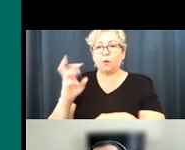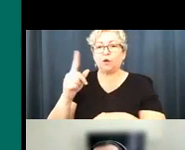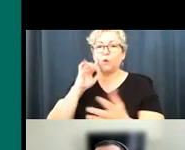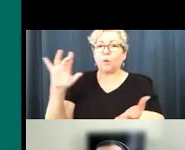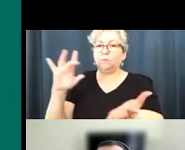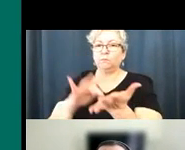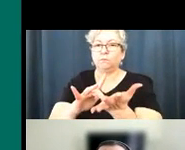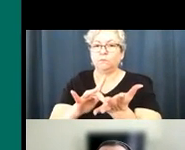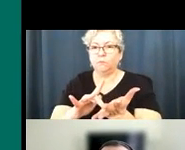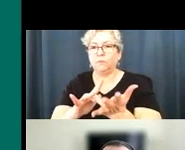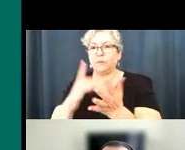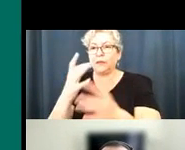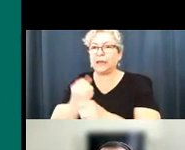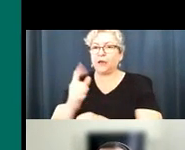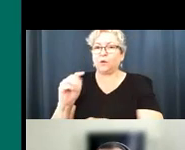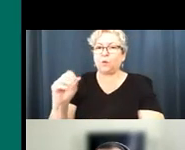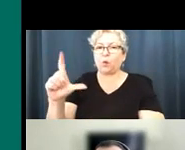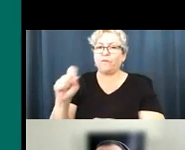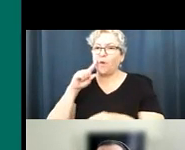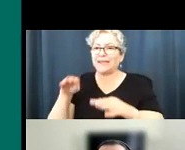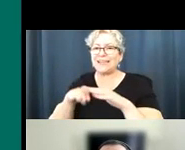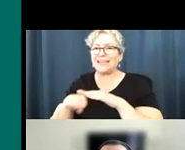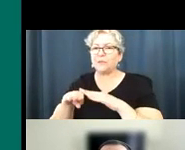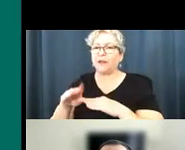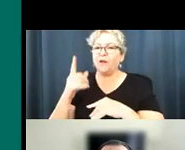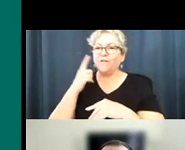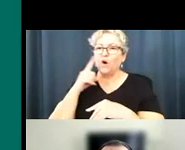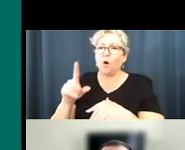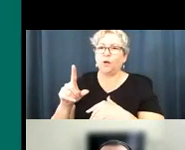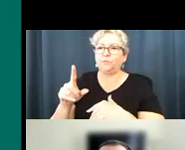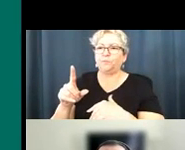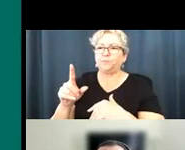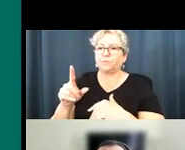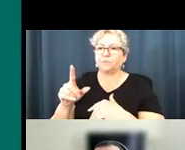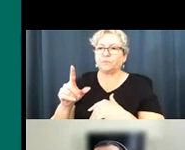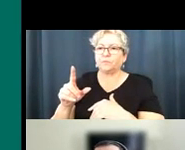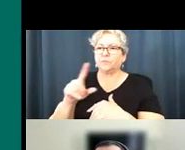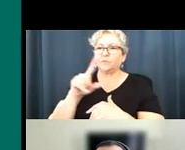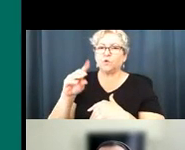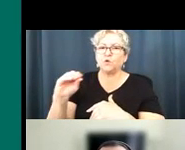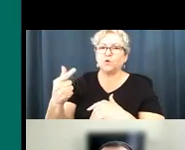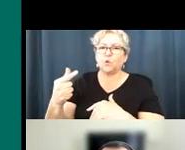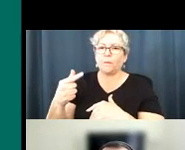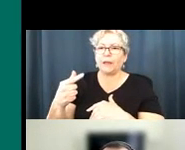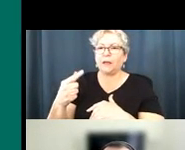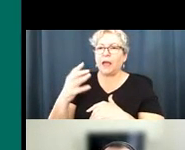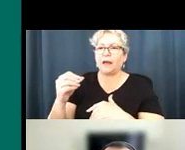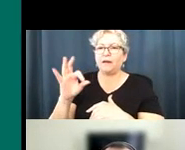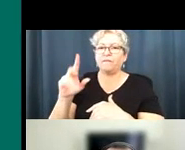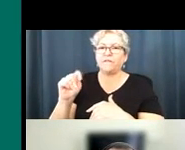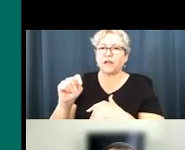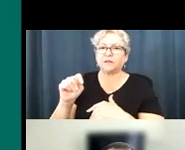El sobreposición de la accesibilidad, donde usted lo aprieta, donde tiene las herramientas de la accesibilidad, donde dice el zoom y el